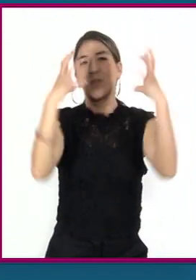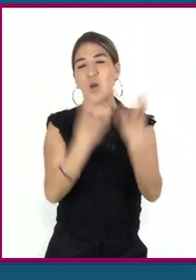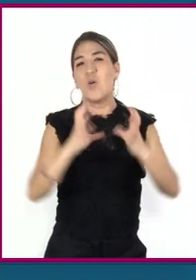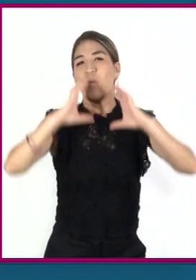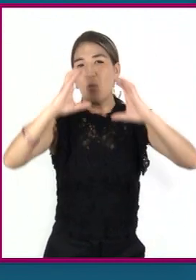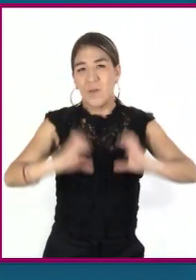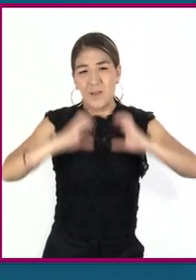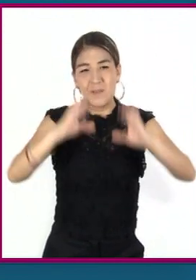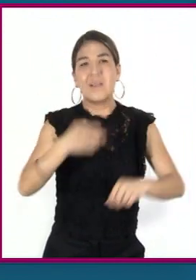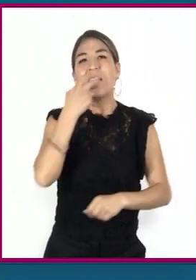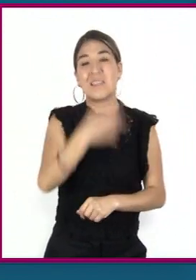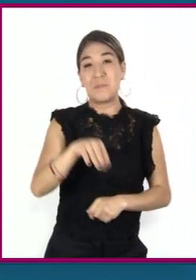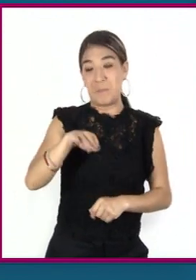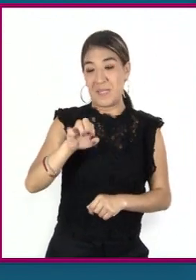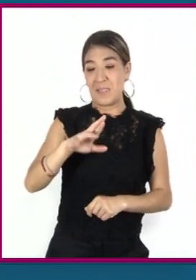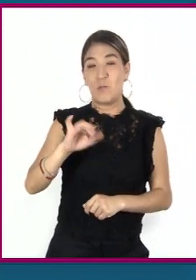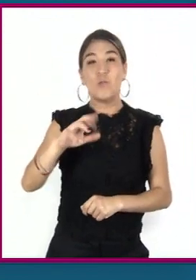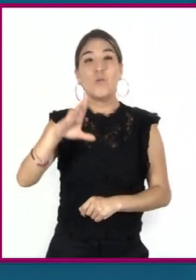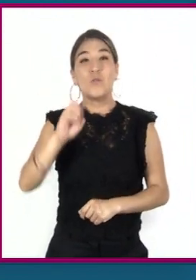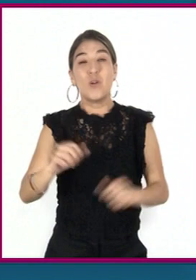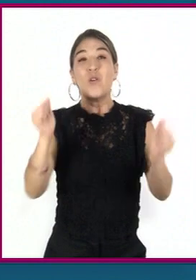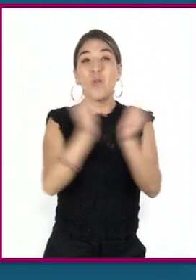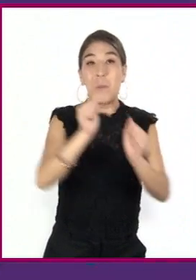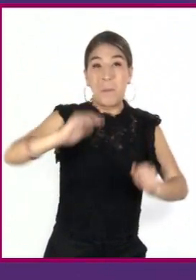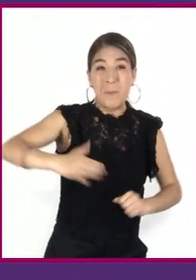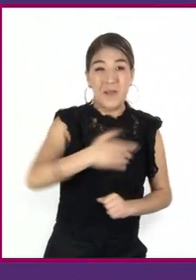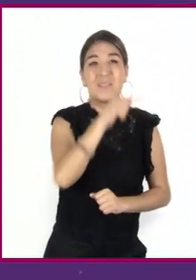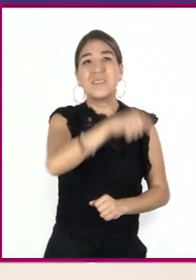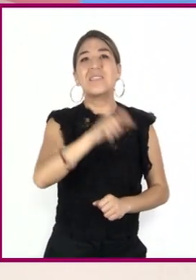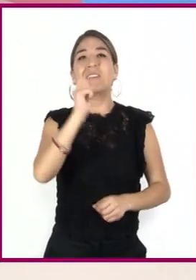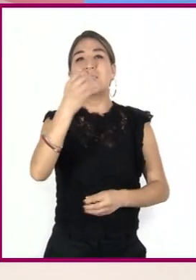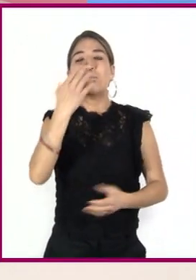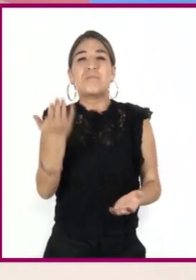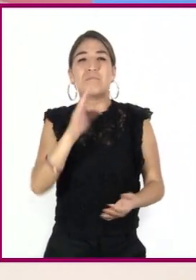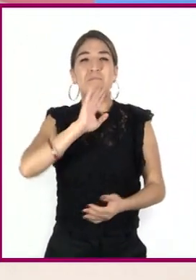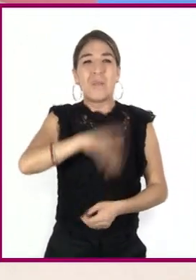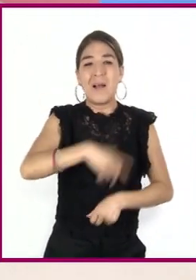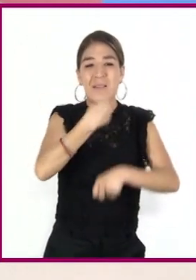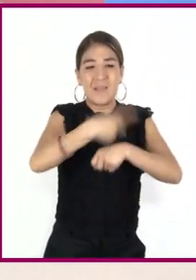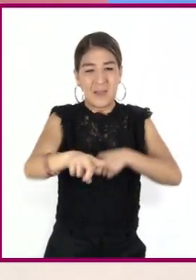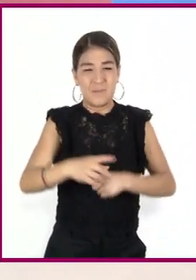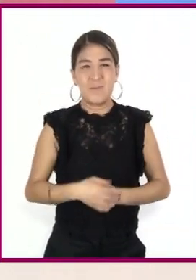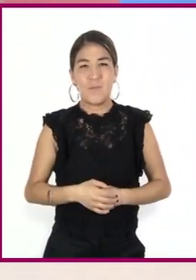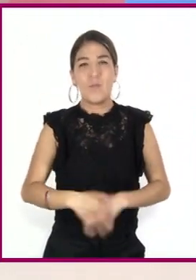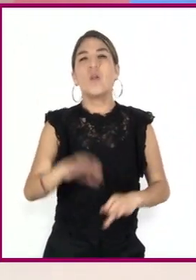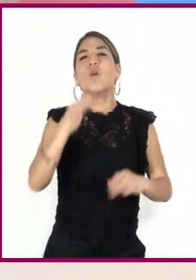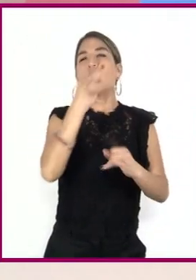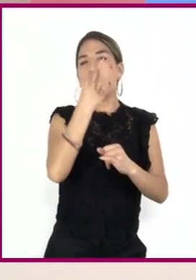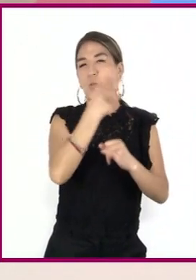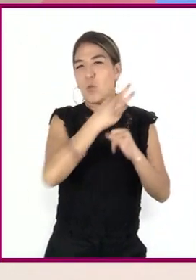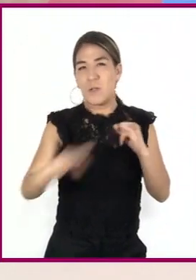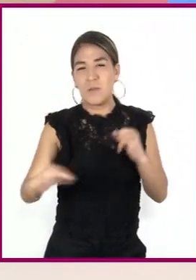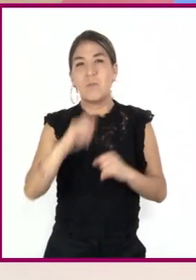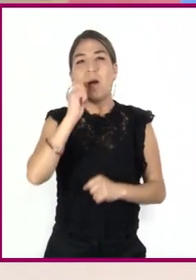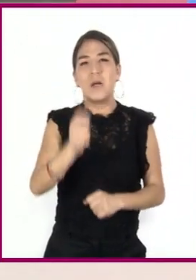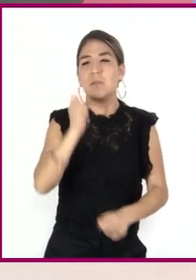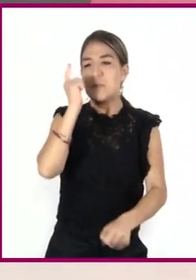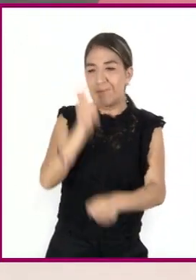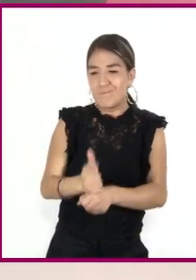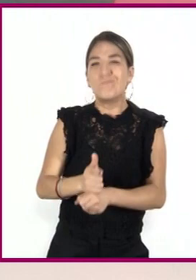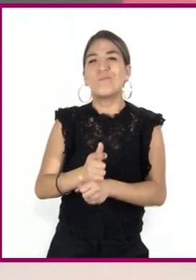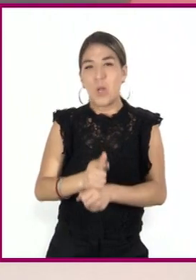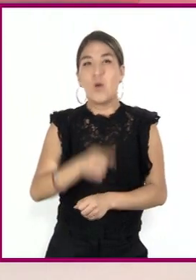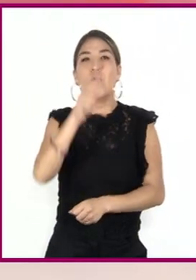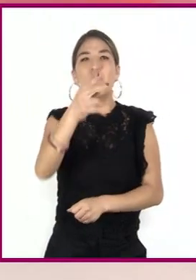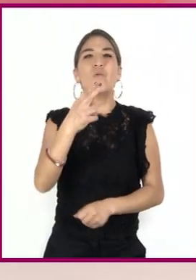de la contaminación de mercurio en los peces de consumo humano. Finalmente, nos damos cuenta de la forma en que el abuso en el consumo